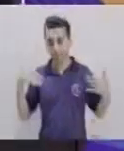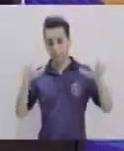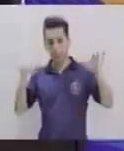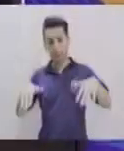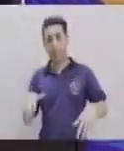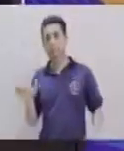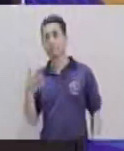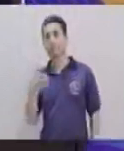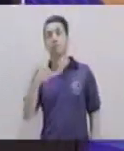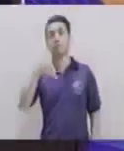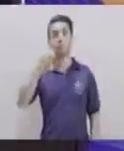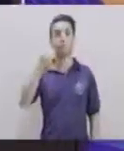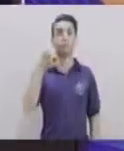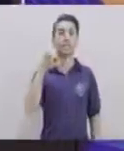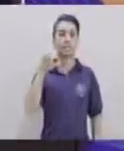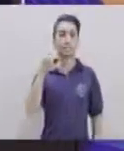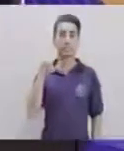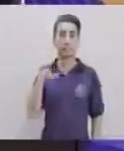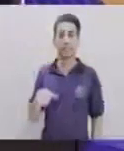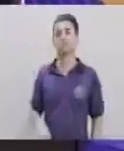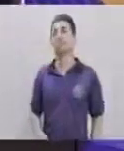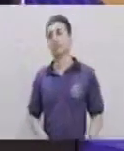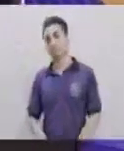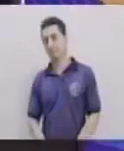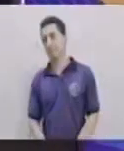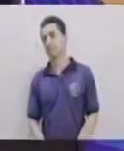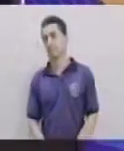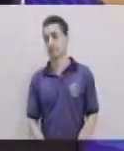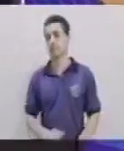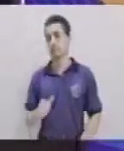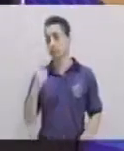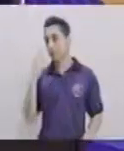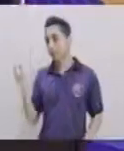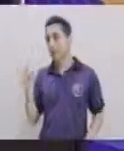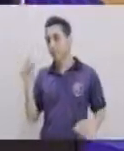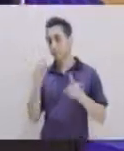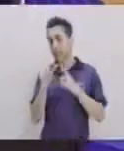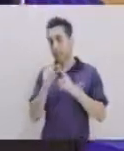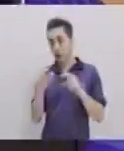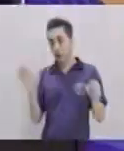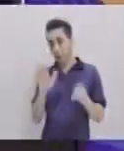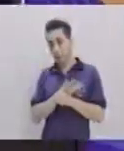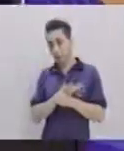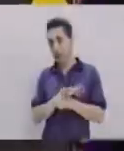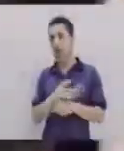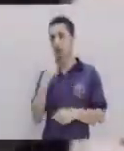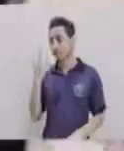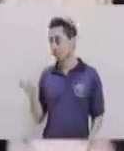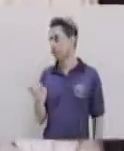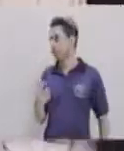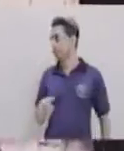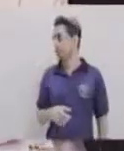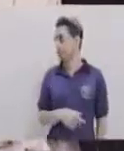playa conocen los peces. Ahora vamos a dar la palabra completa y vamos a deletrear.